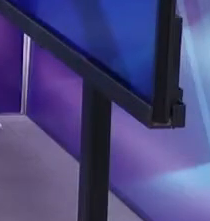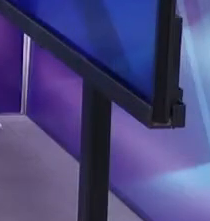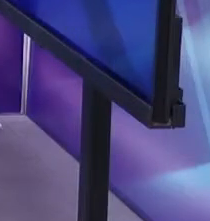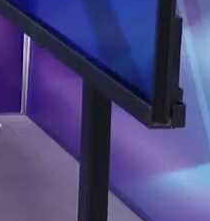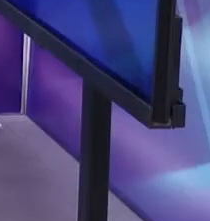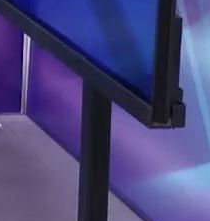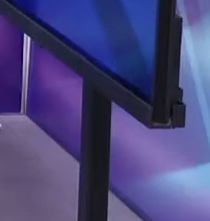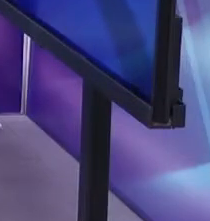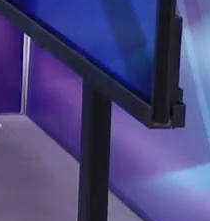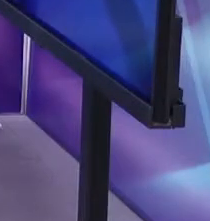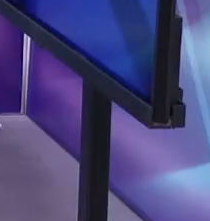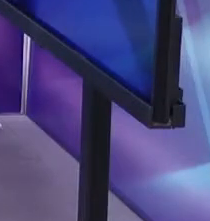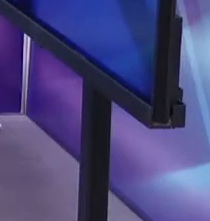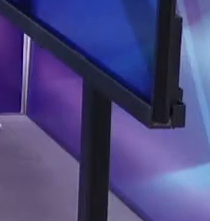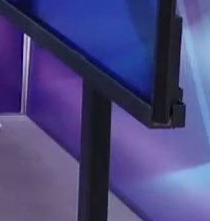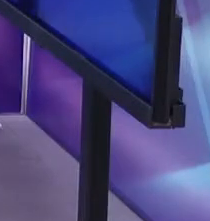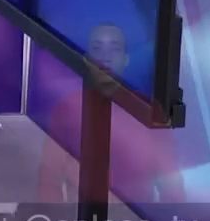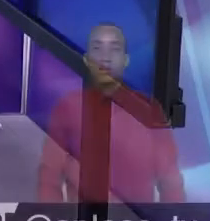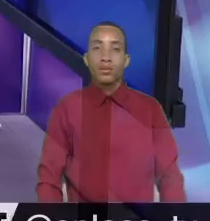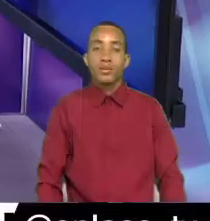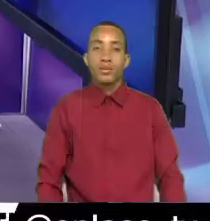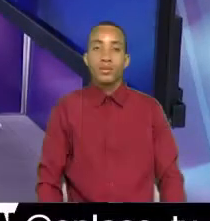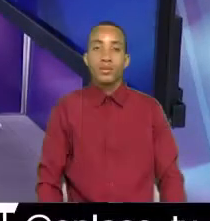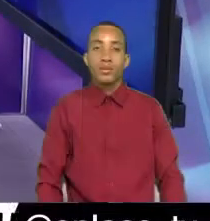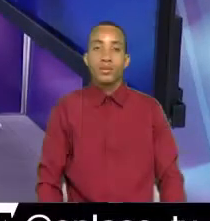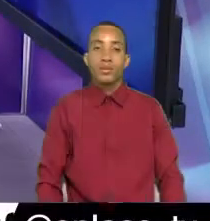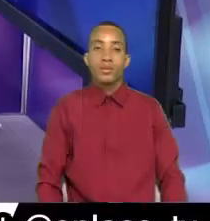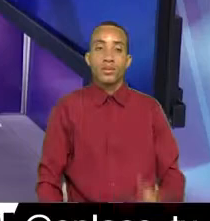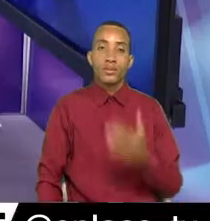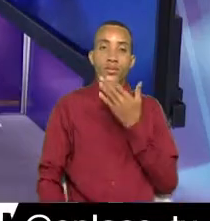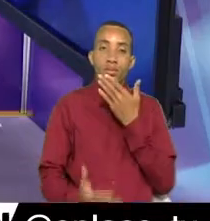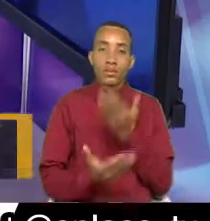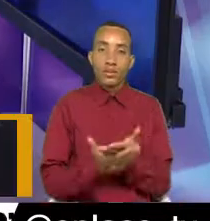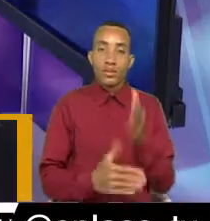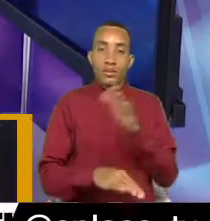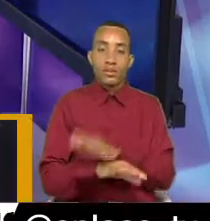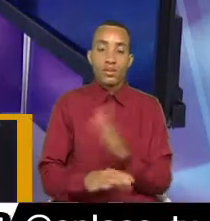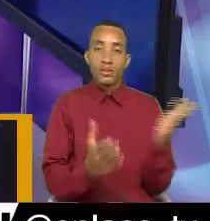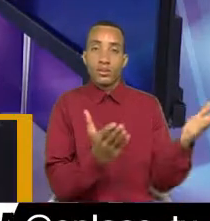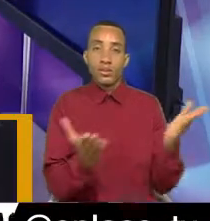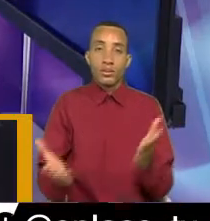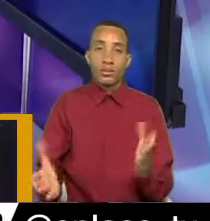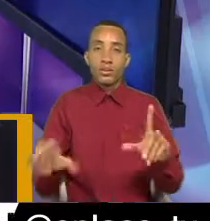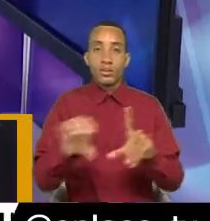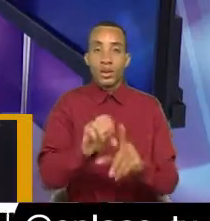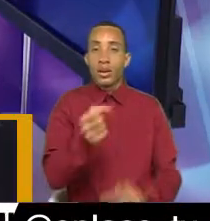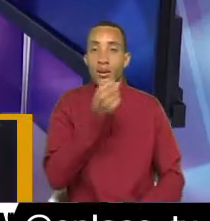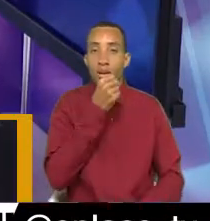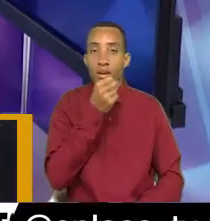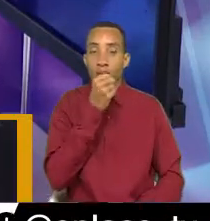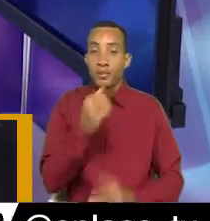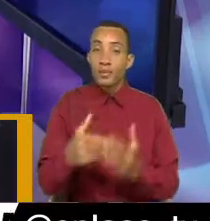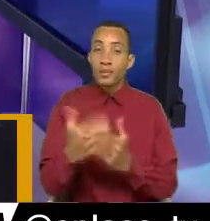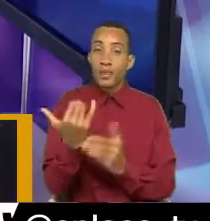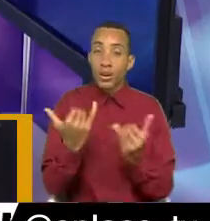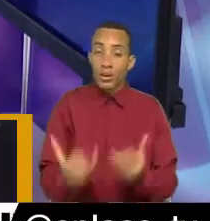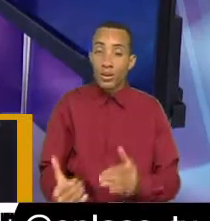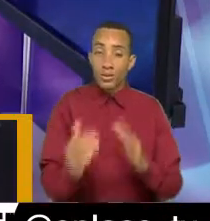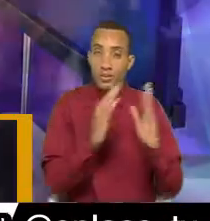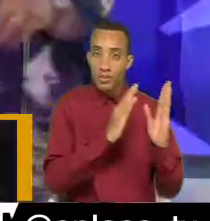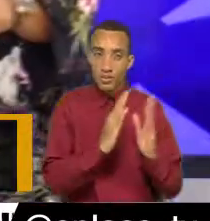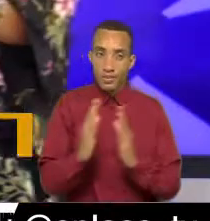tardes, bienvenidos. Esto es Enlace Noticias. Gracias por acompañarnos en la presente emisión informativa. A continuación, conozcamos algunos de los